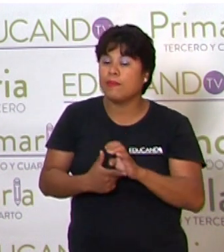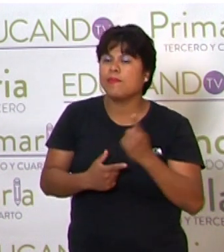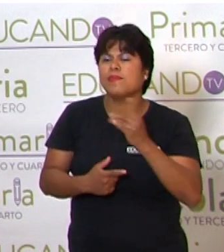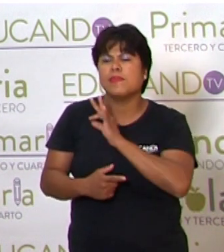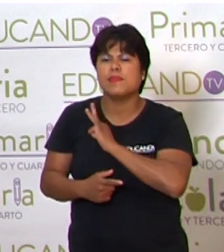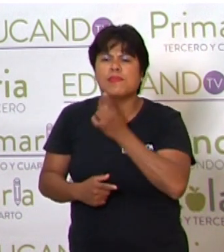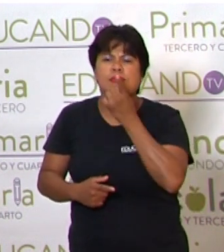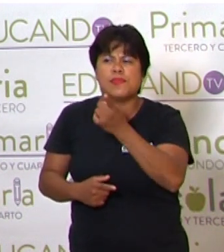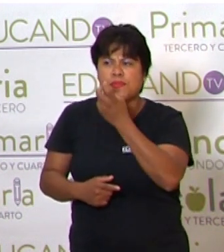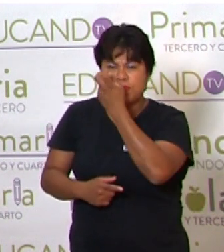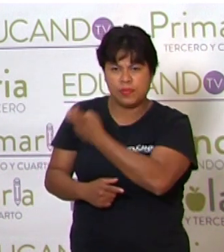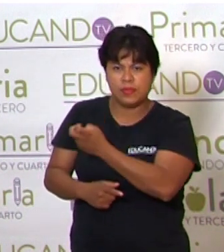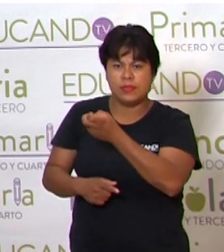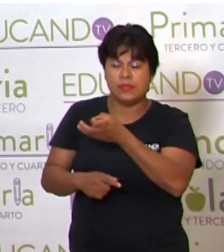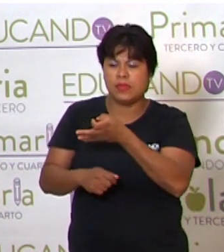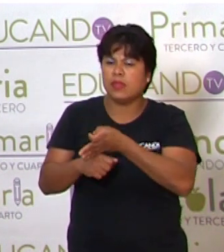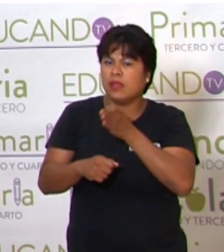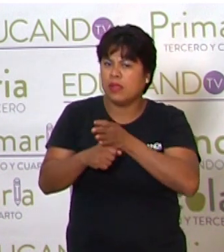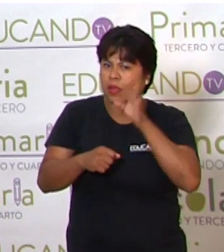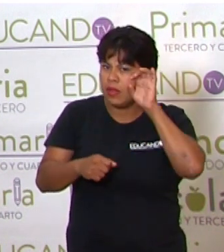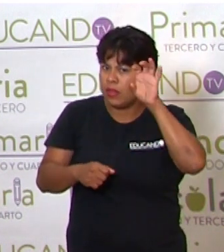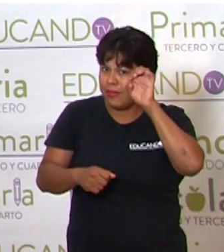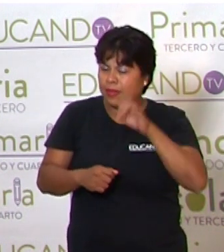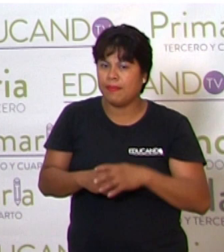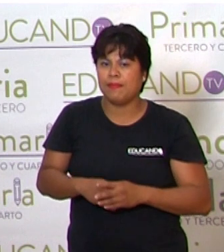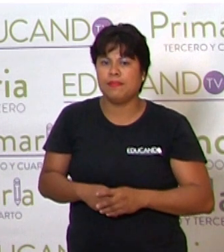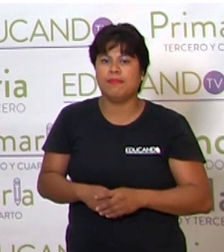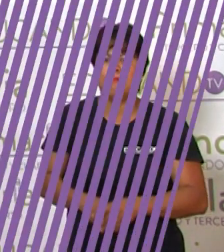Entonces, ¿qué podrían decir de esta caricatura?